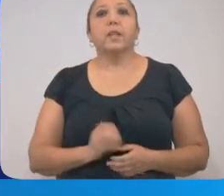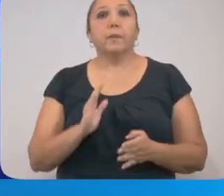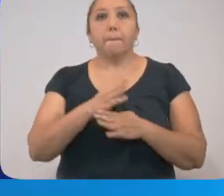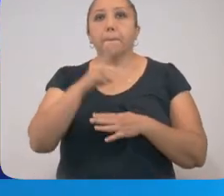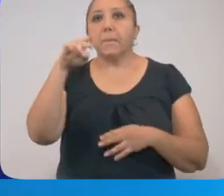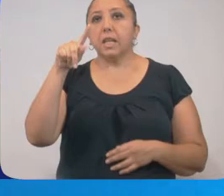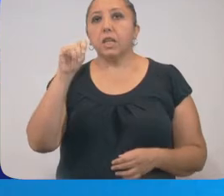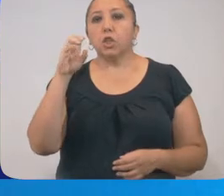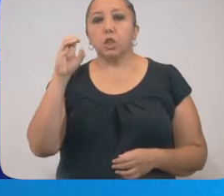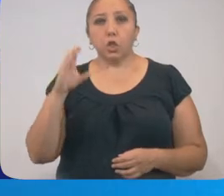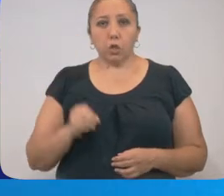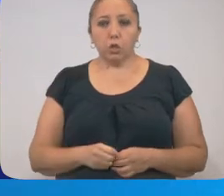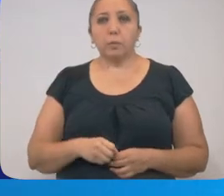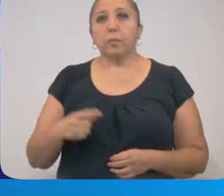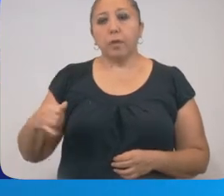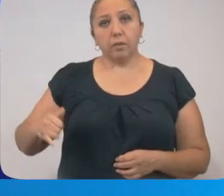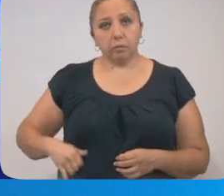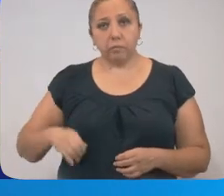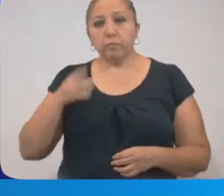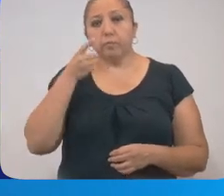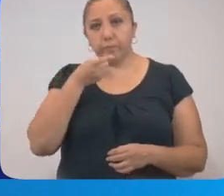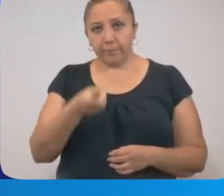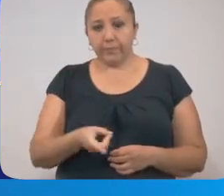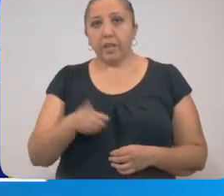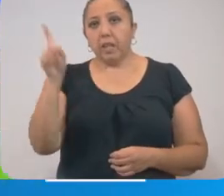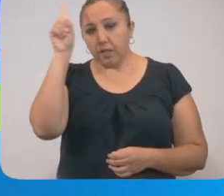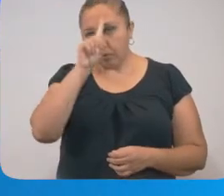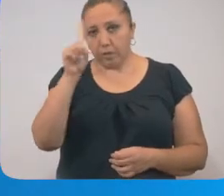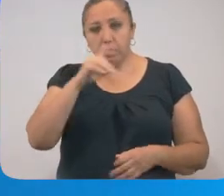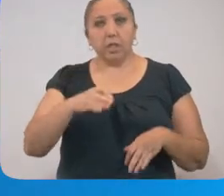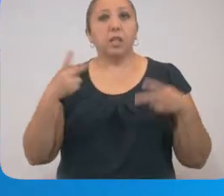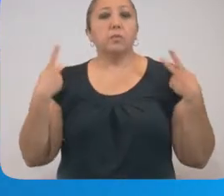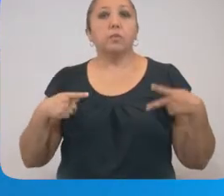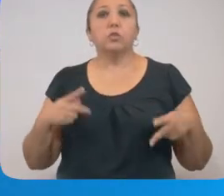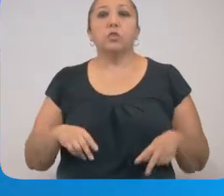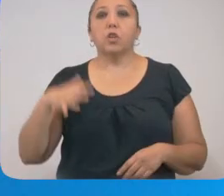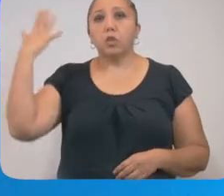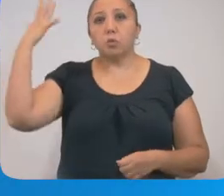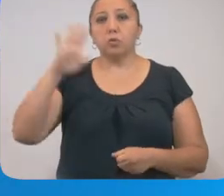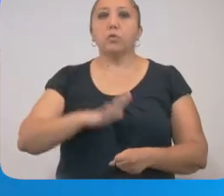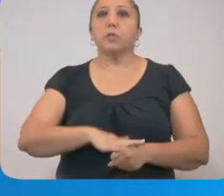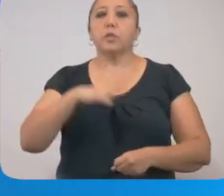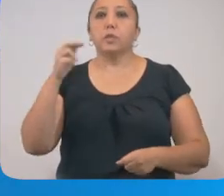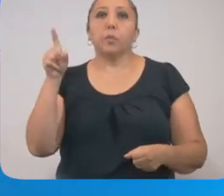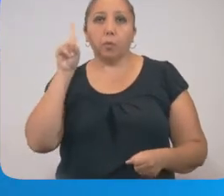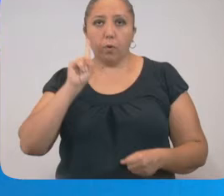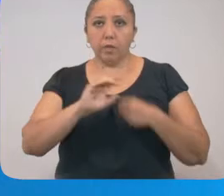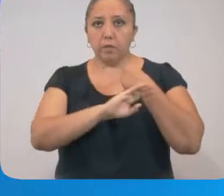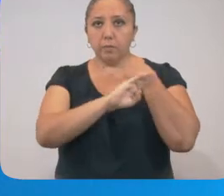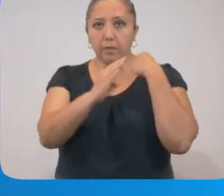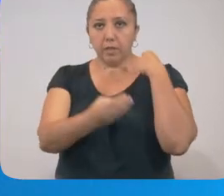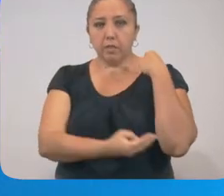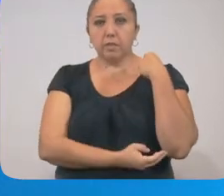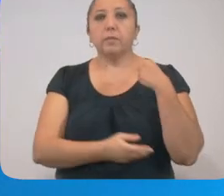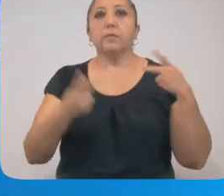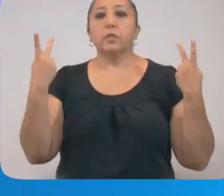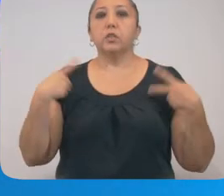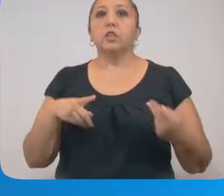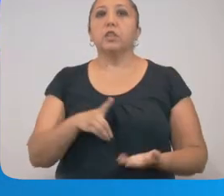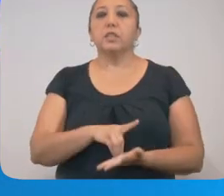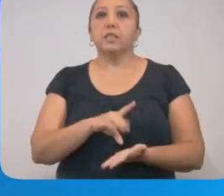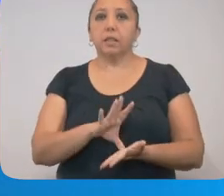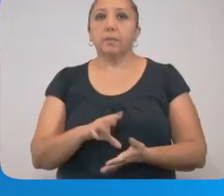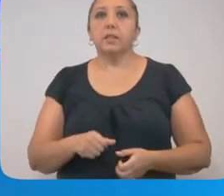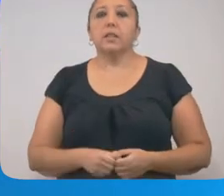MediTalk para los sistemas Android y Apple. Recomendamos a la población vulnerable como adultos mayores, mujeres embarazadas, personas con